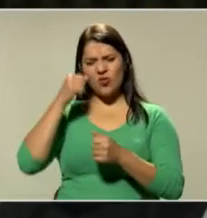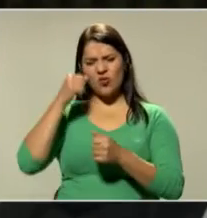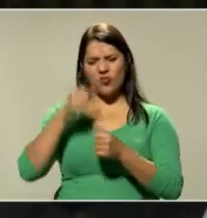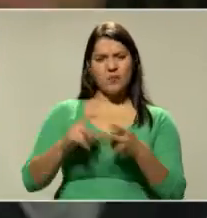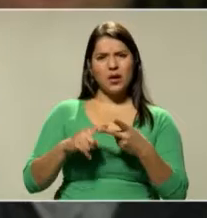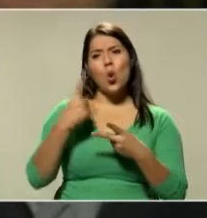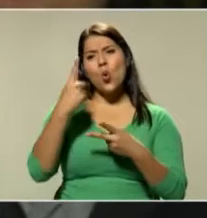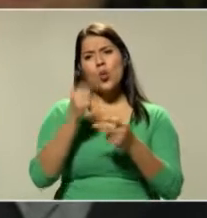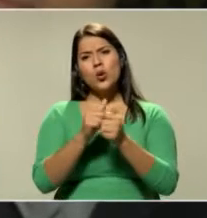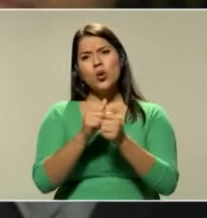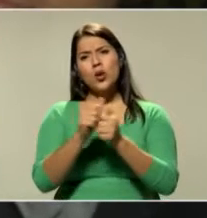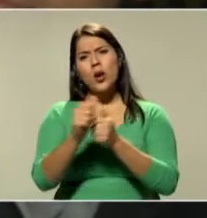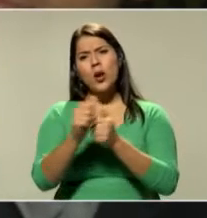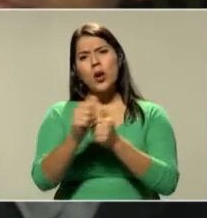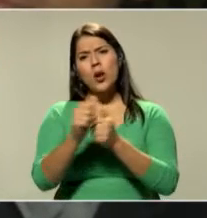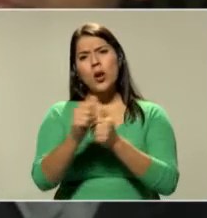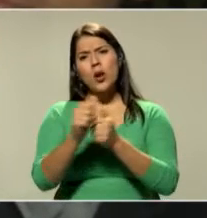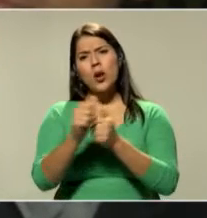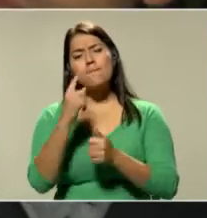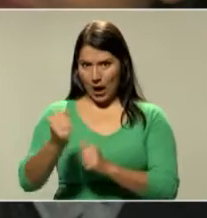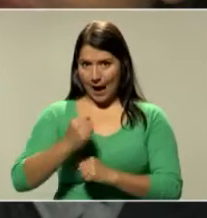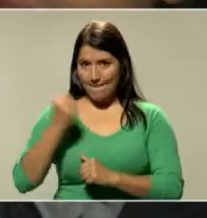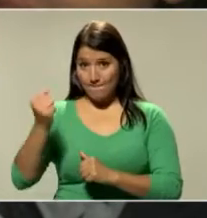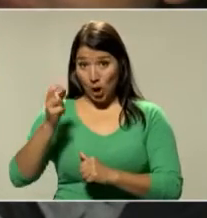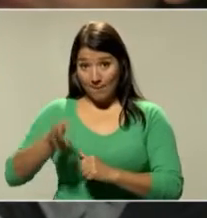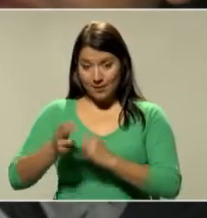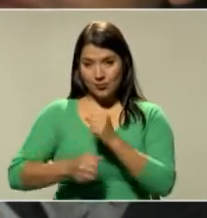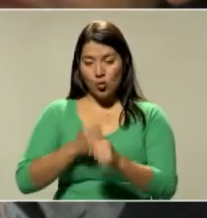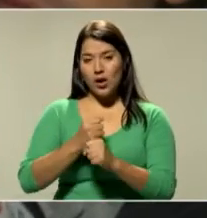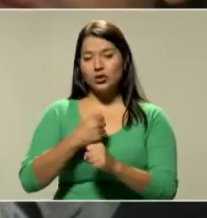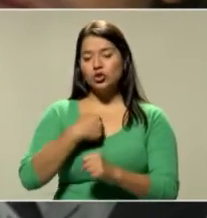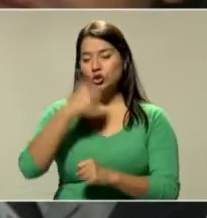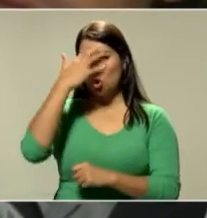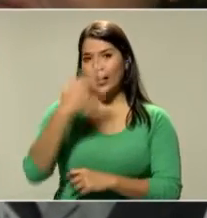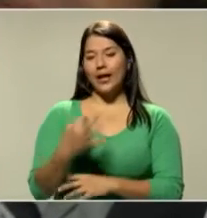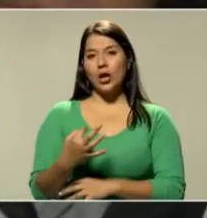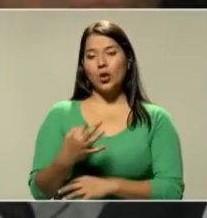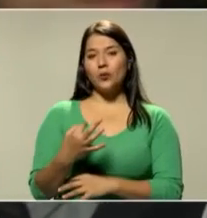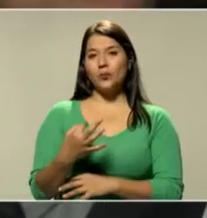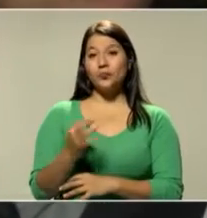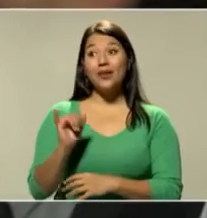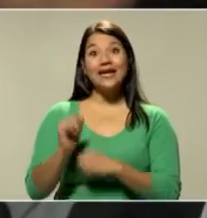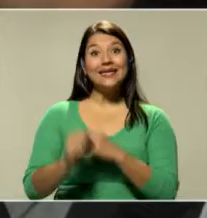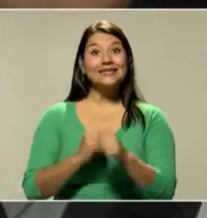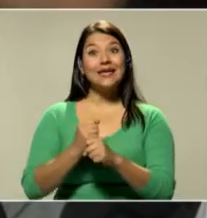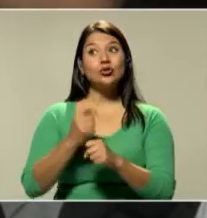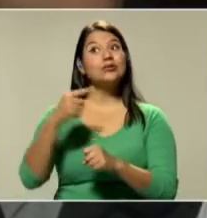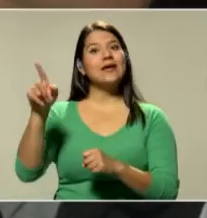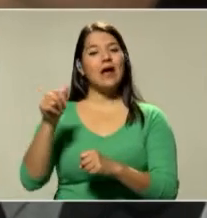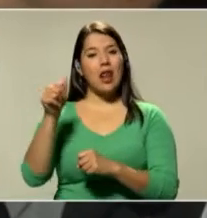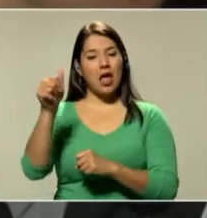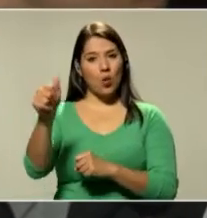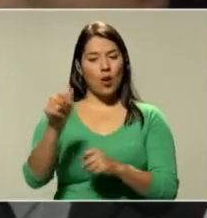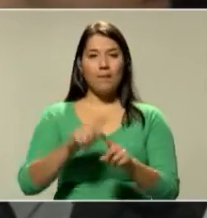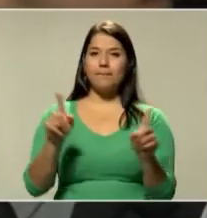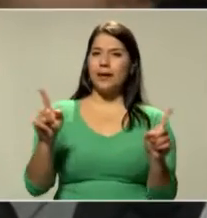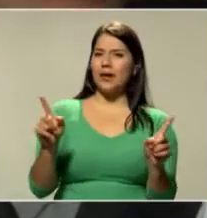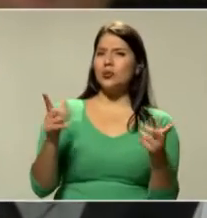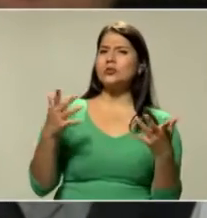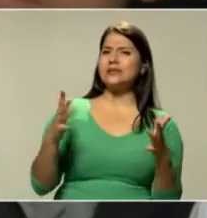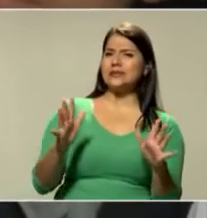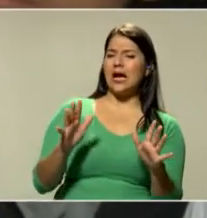ventaja deportiva y fuimos campeones ese mismo año. Creo que este año él se va para Liga. Pero ya él